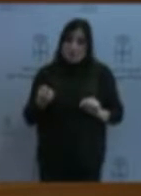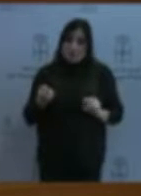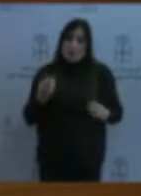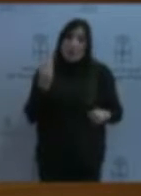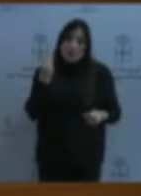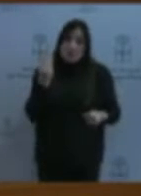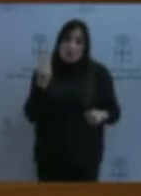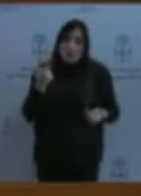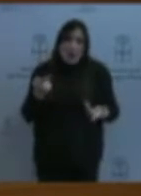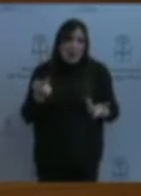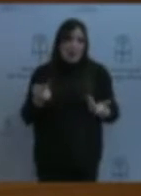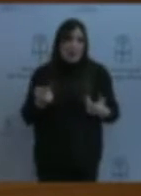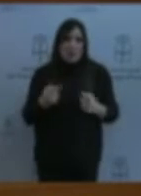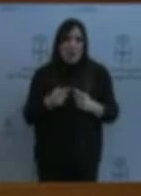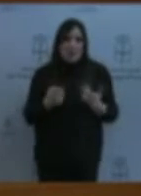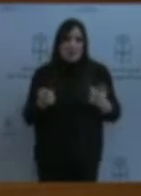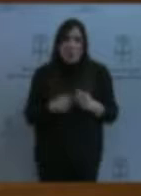un despropósito,